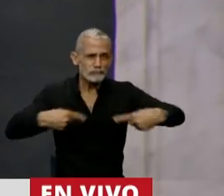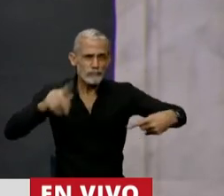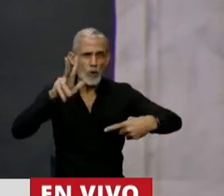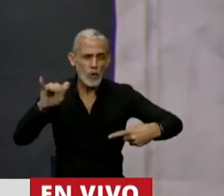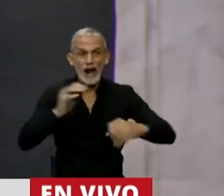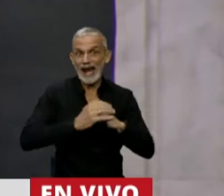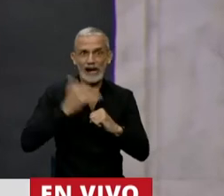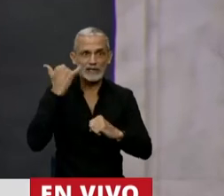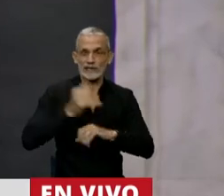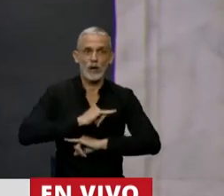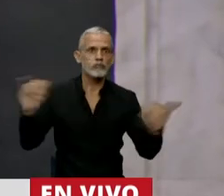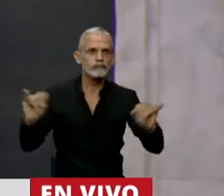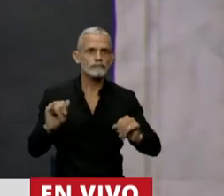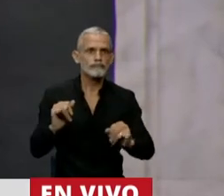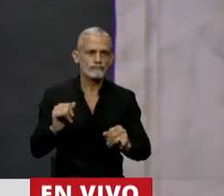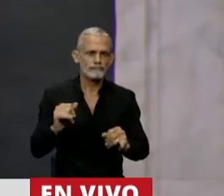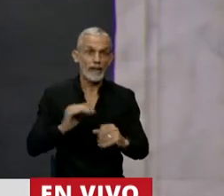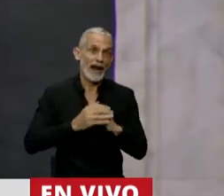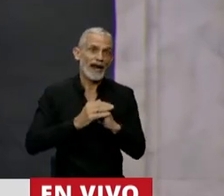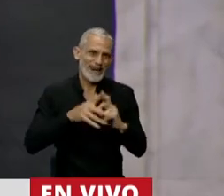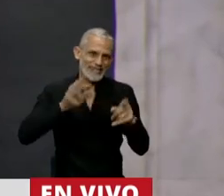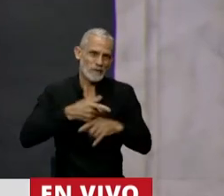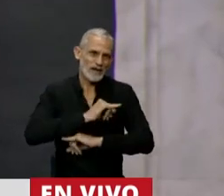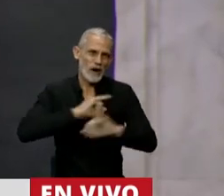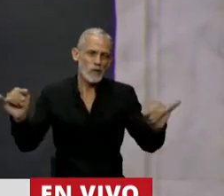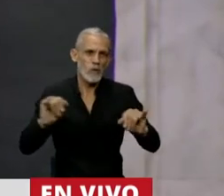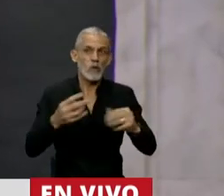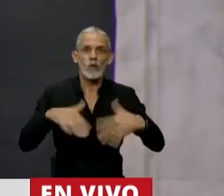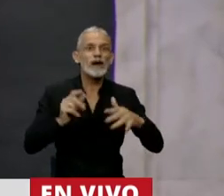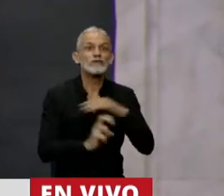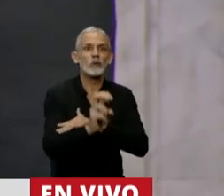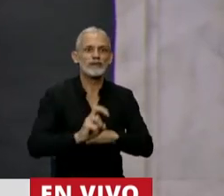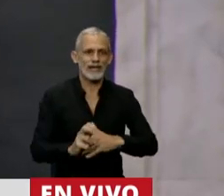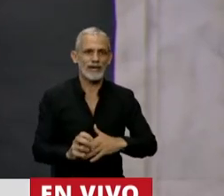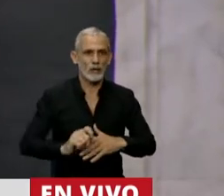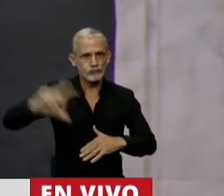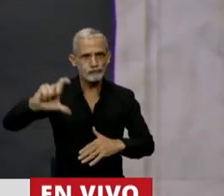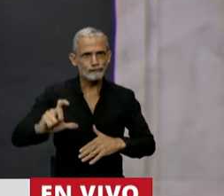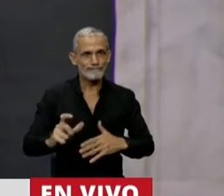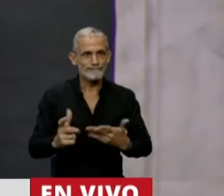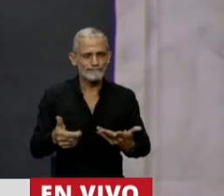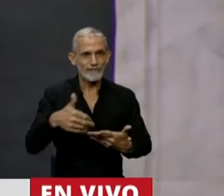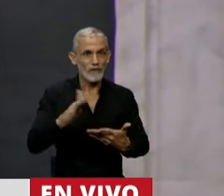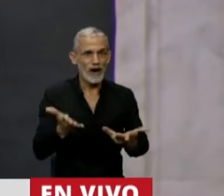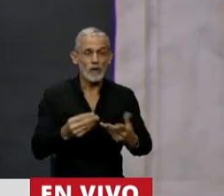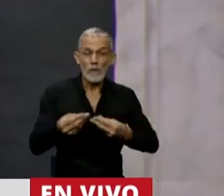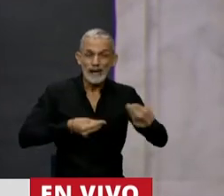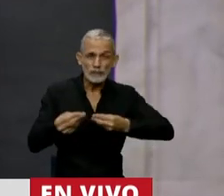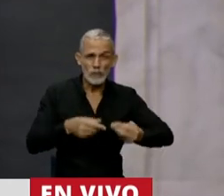La Reta ya anunció, se adelantó, no quiso ser menos, se anunció un tarifazo en el subte. Pero este